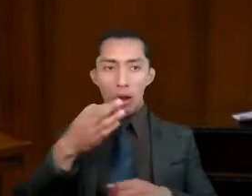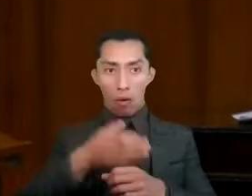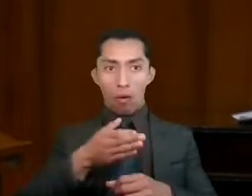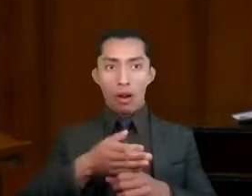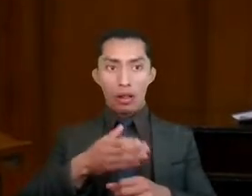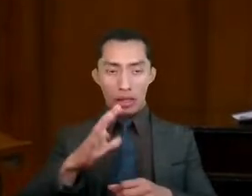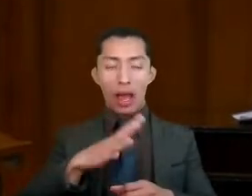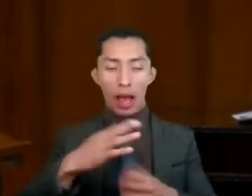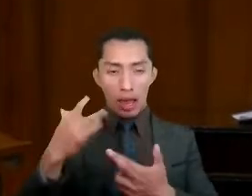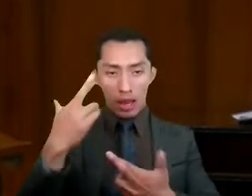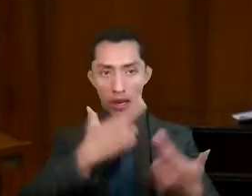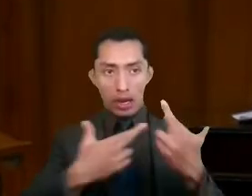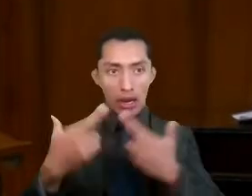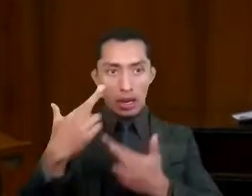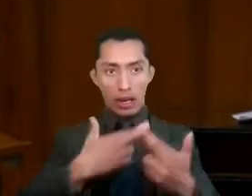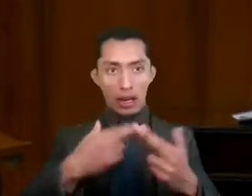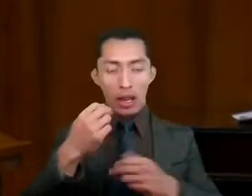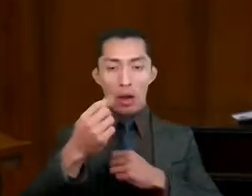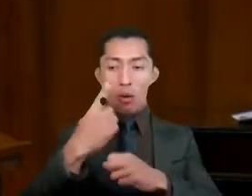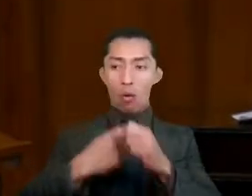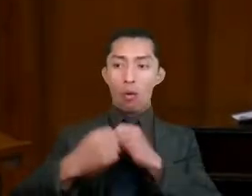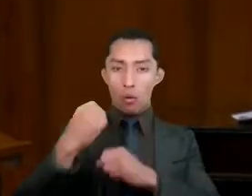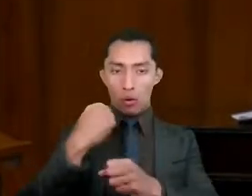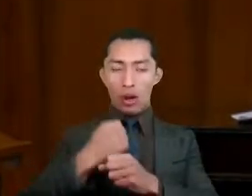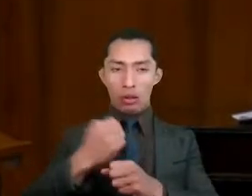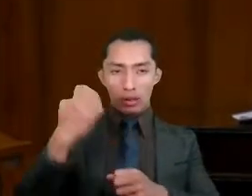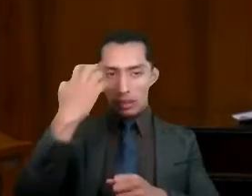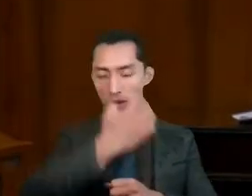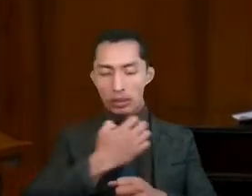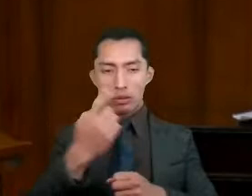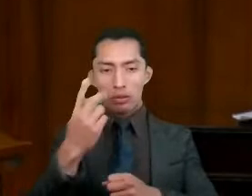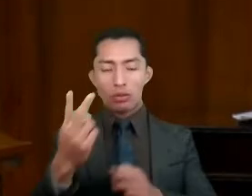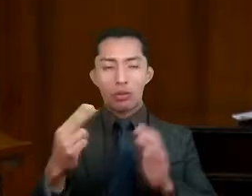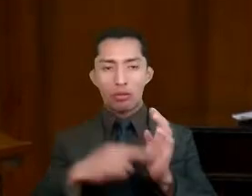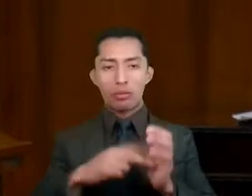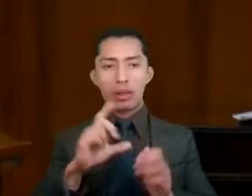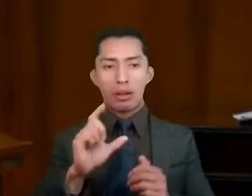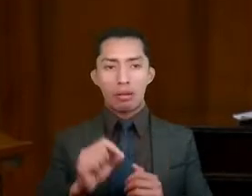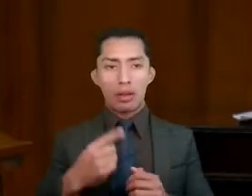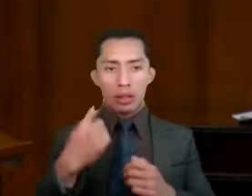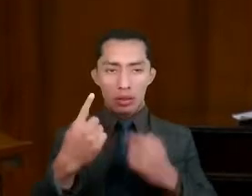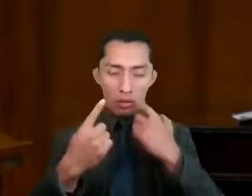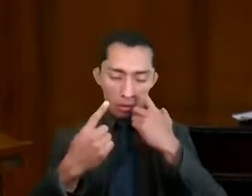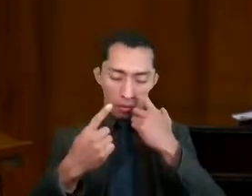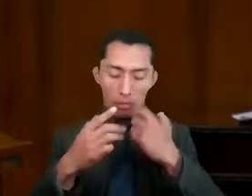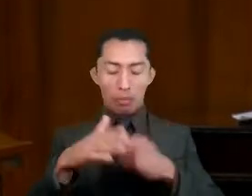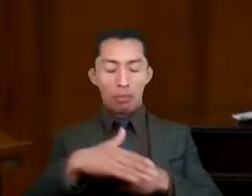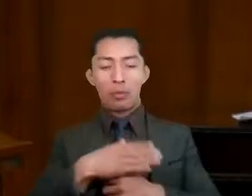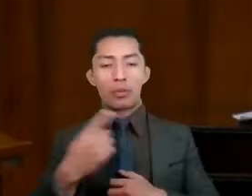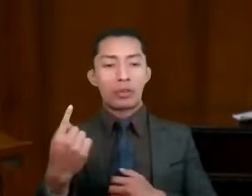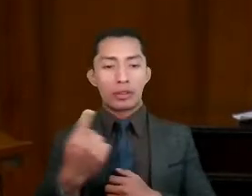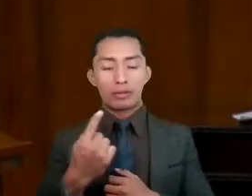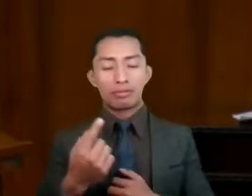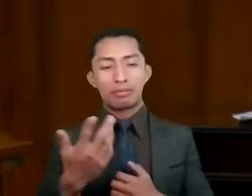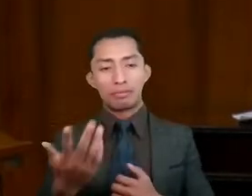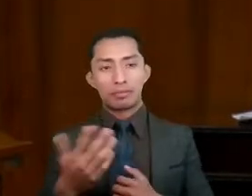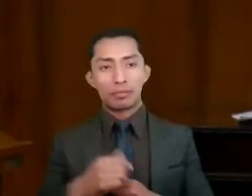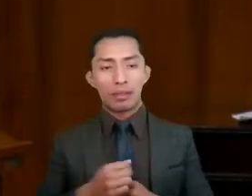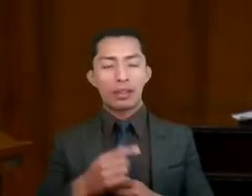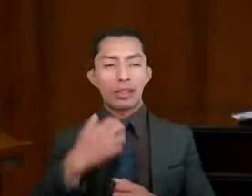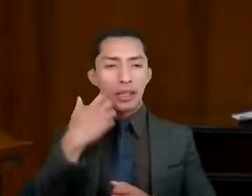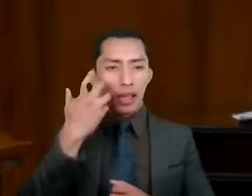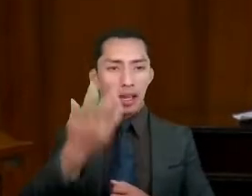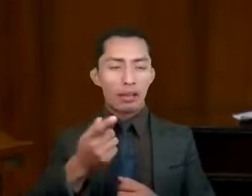la auditoría del año pasado, del año 2021, porque la